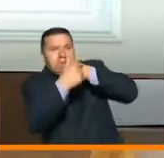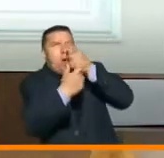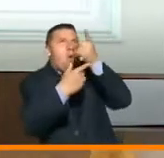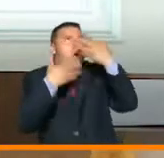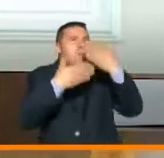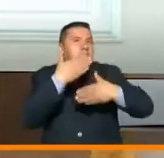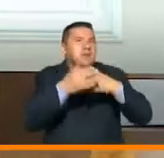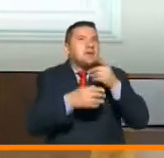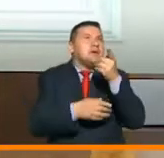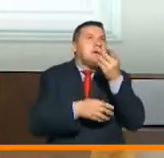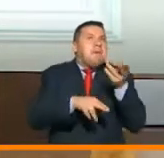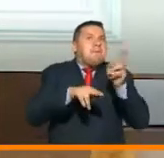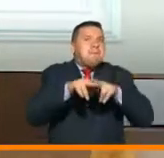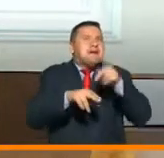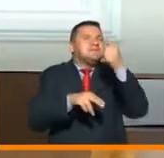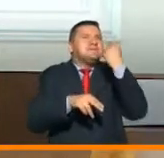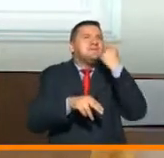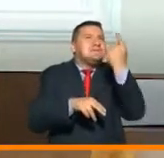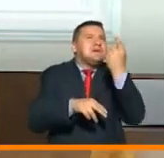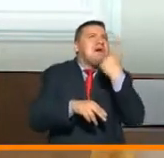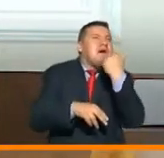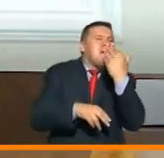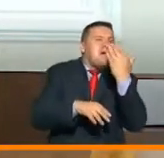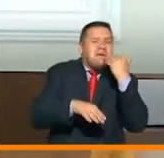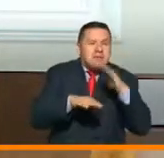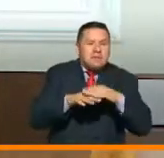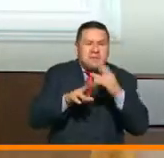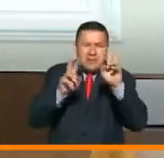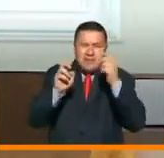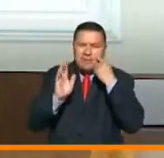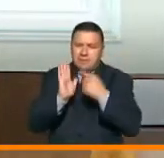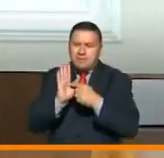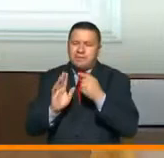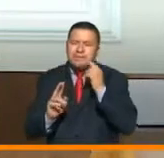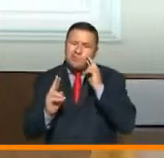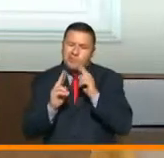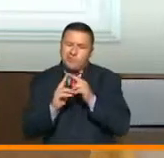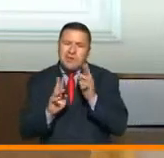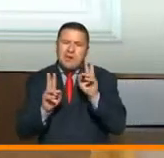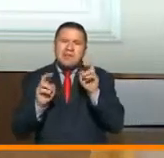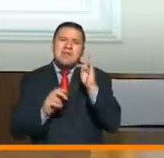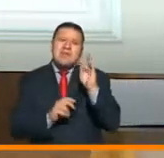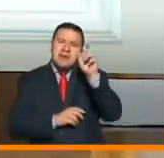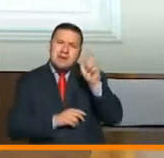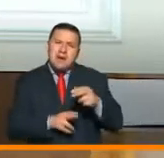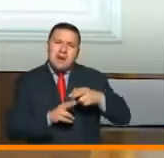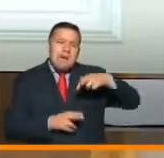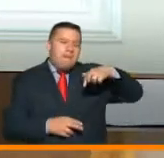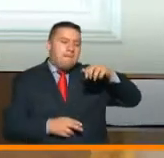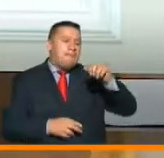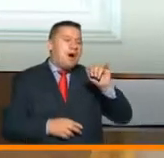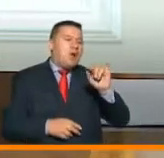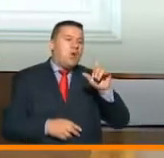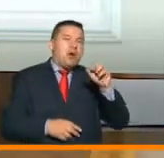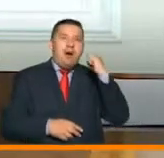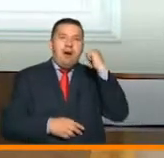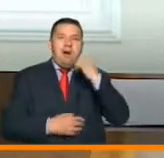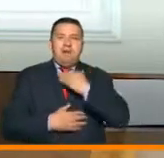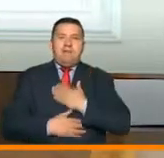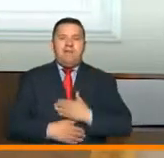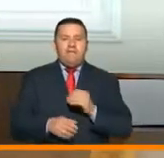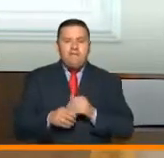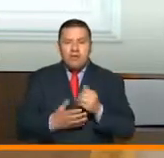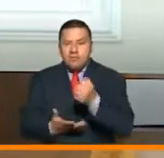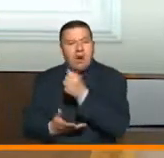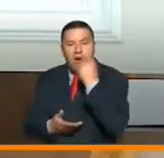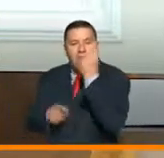tenemos presión por aumentos de casos. Pero antes de entrar a esa materia, quiero que ustedes conozcan el testimonio de Paula Gualteros, beneficiaria del Fondo